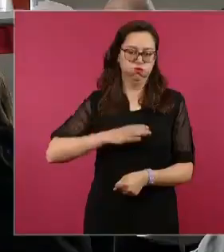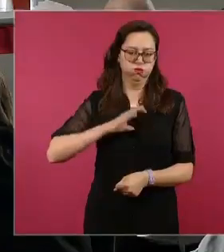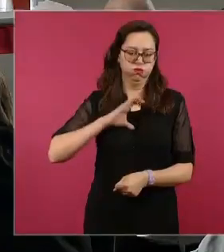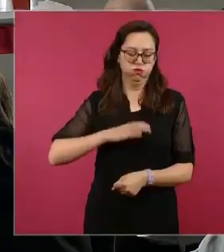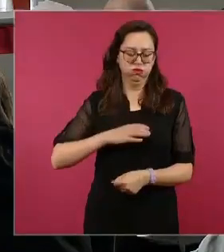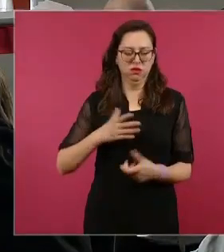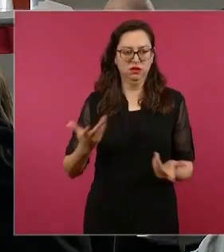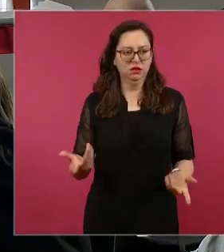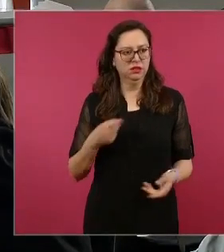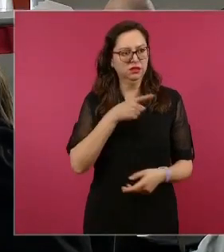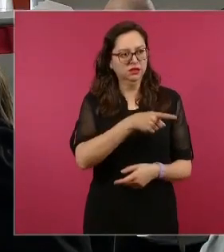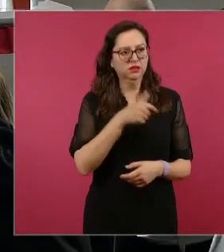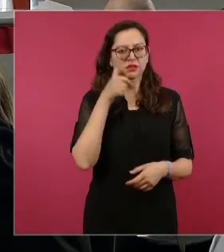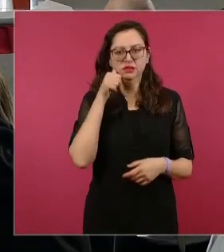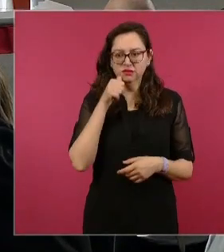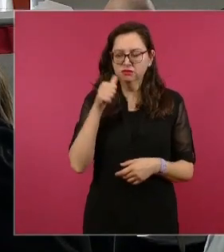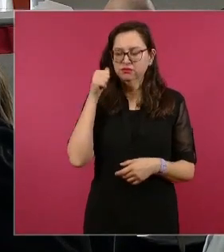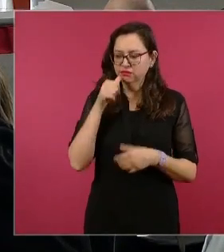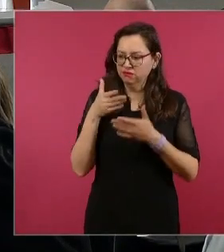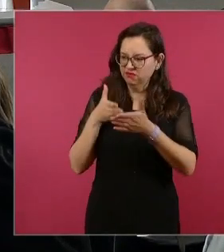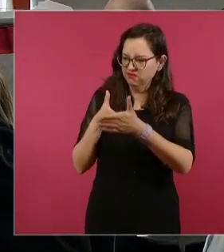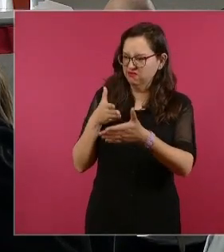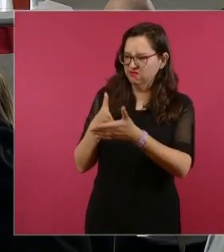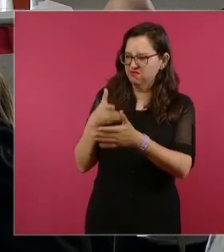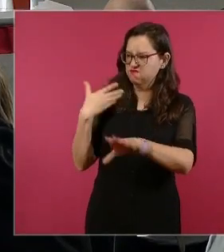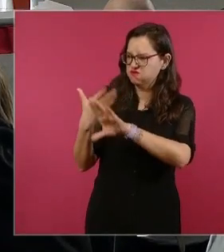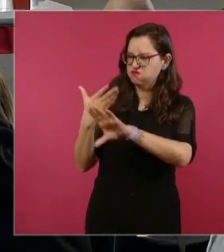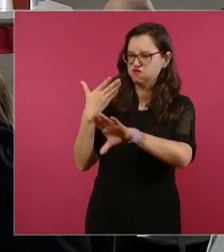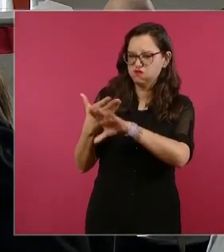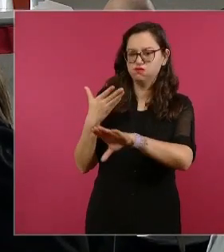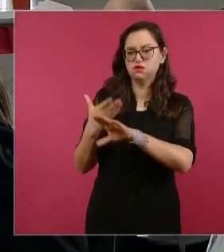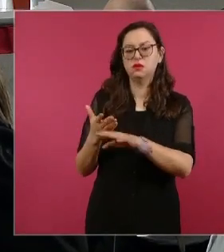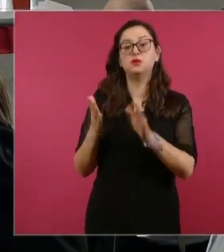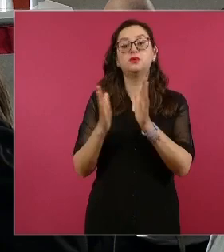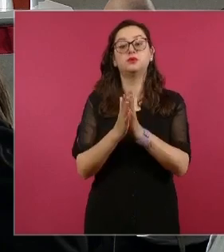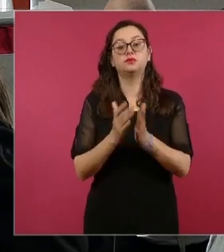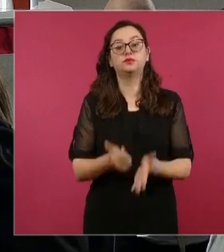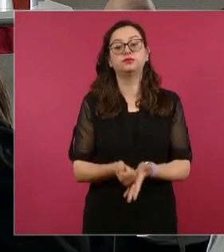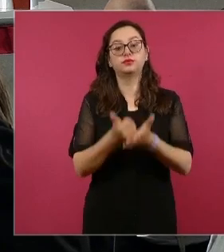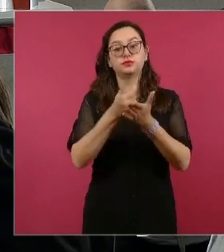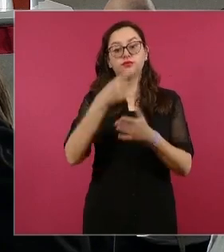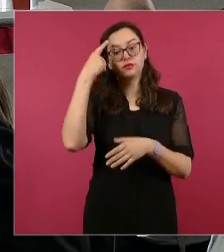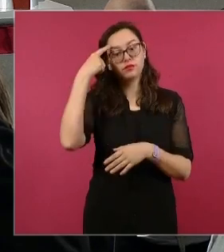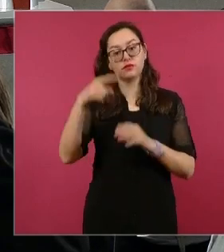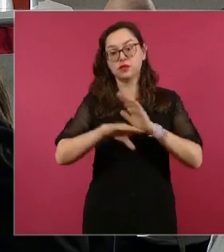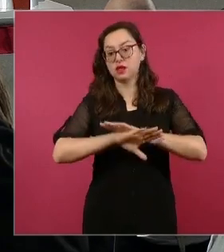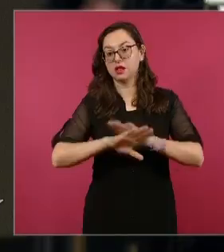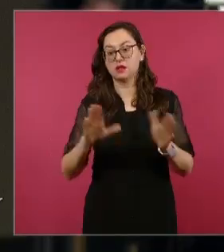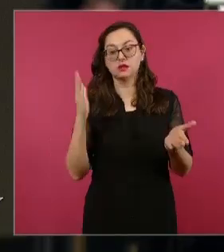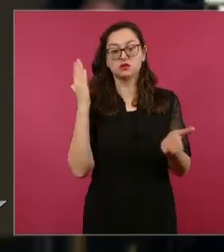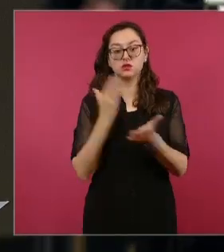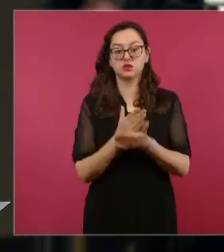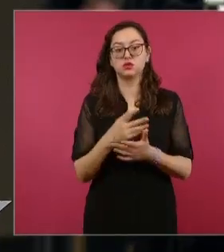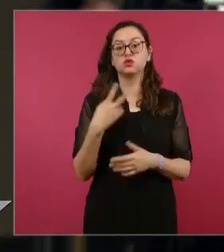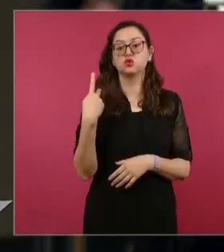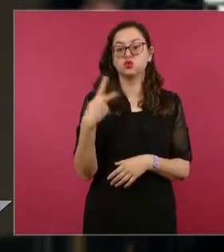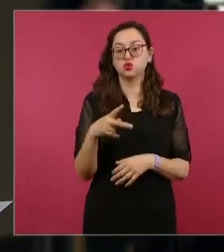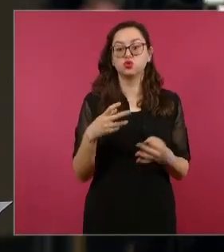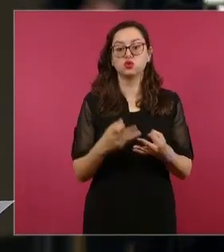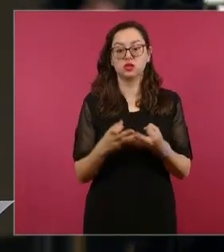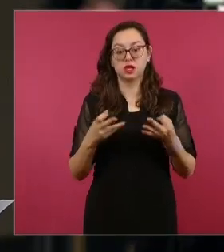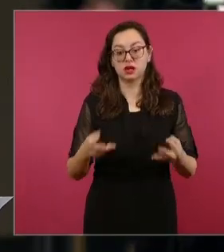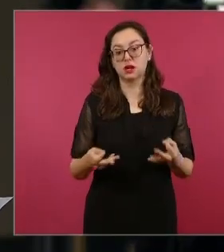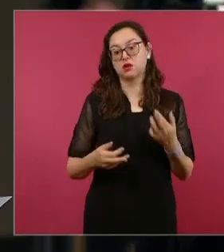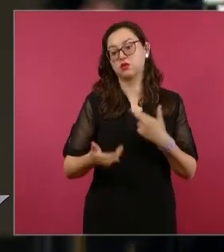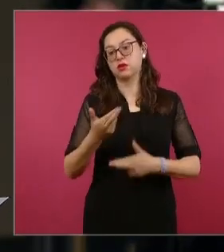lo que respetuosamente le solicita su intervención a fin de solucionar definitivamente la devolución de un bien